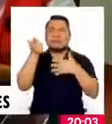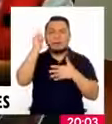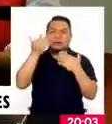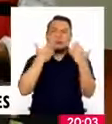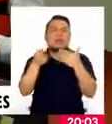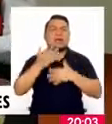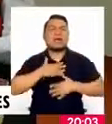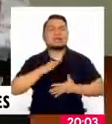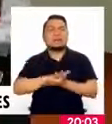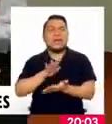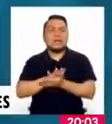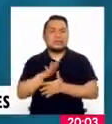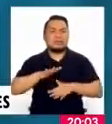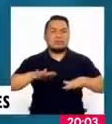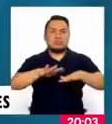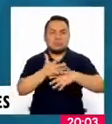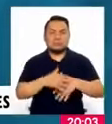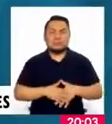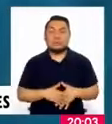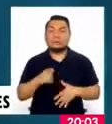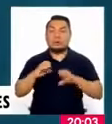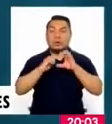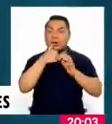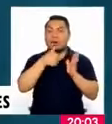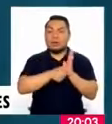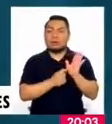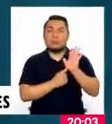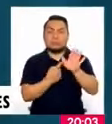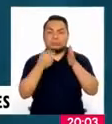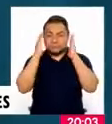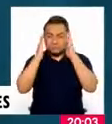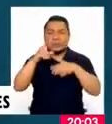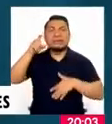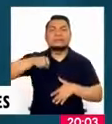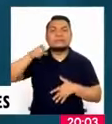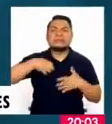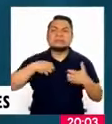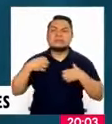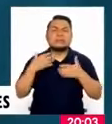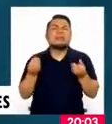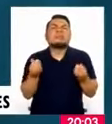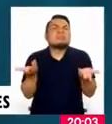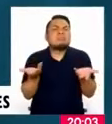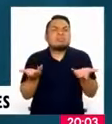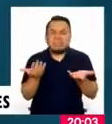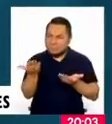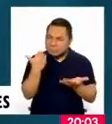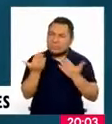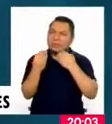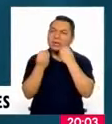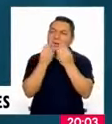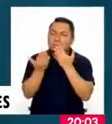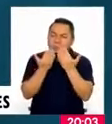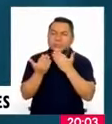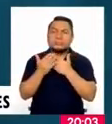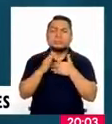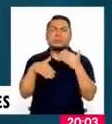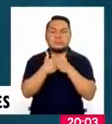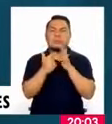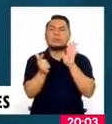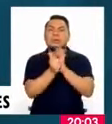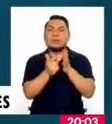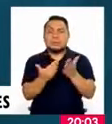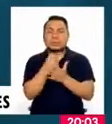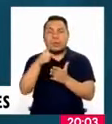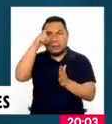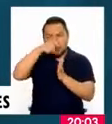la tranquilidad a la zona. En un comunicado informaron que atenderán las demandas de la población, como el trabajo en conjunto para la nueva ley de la